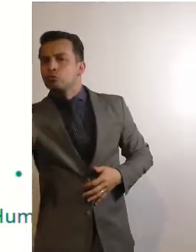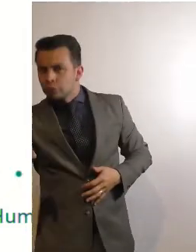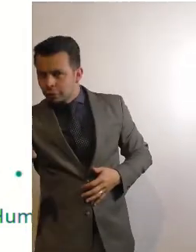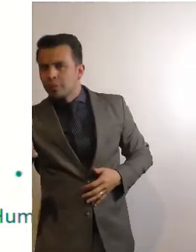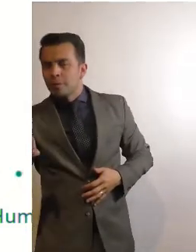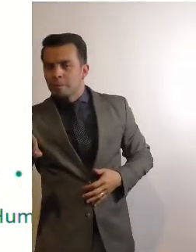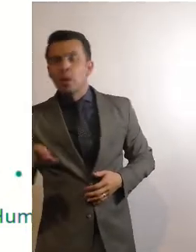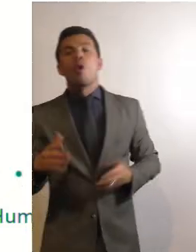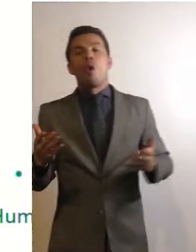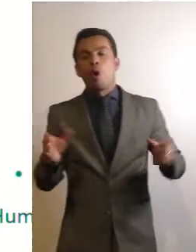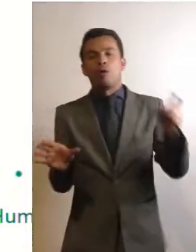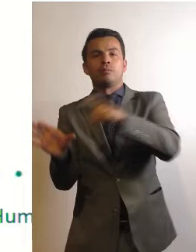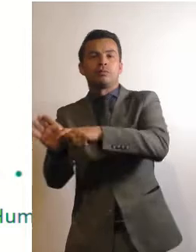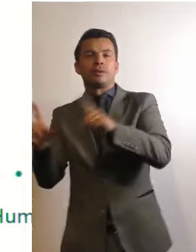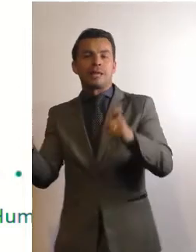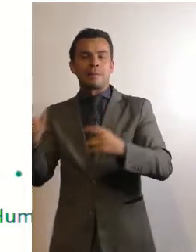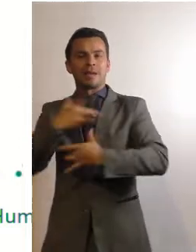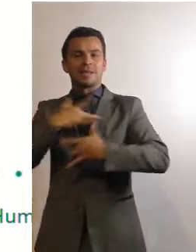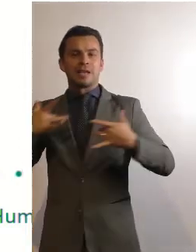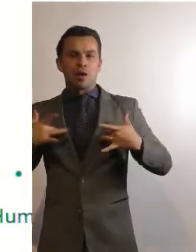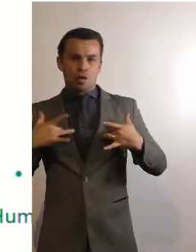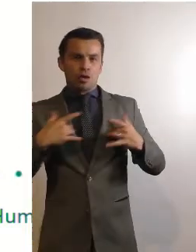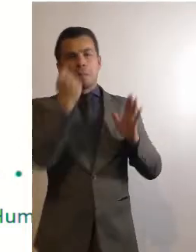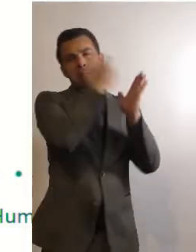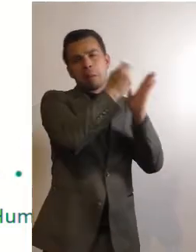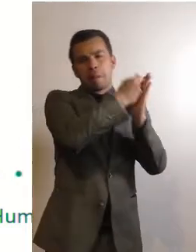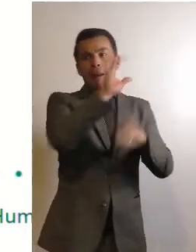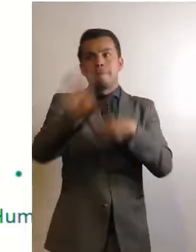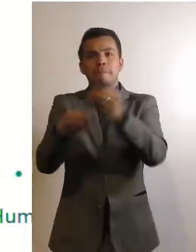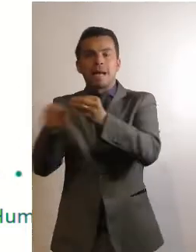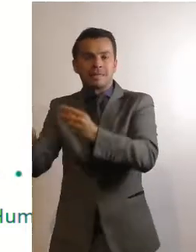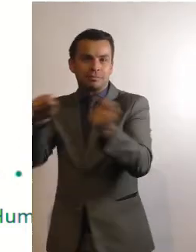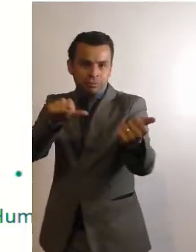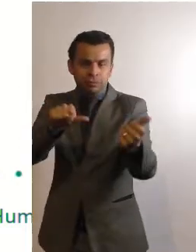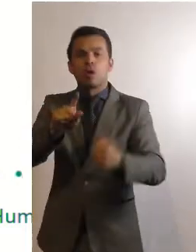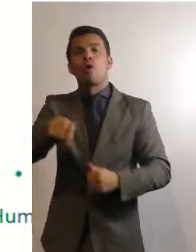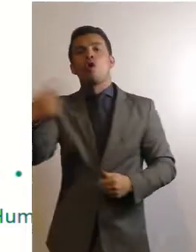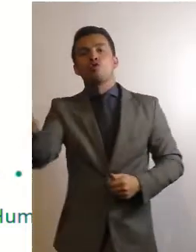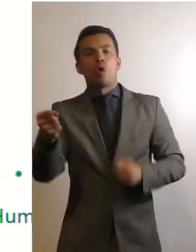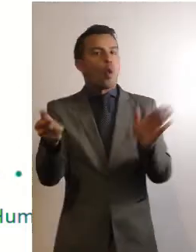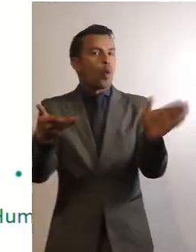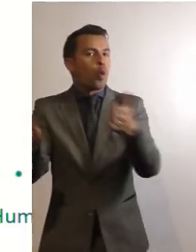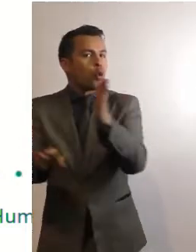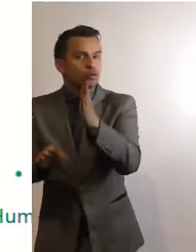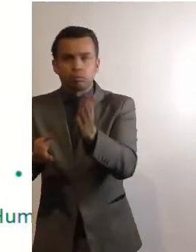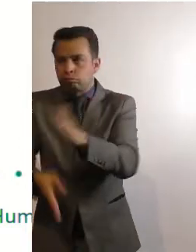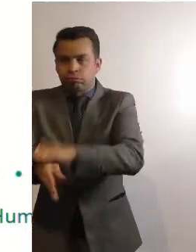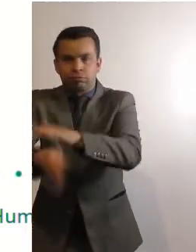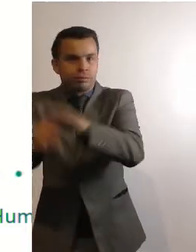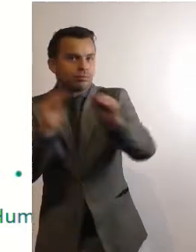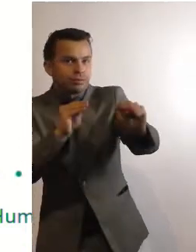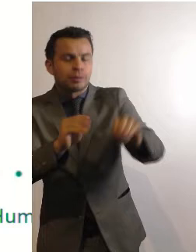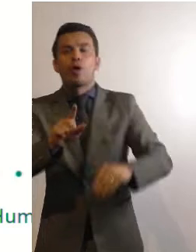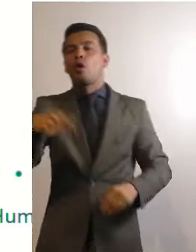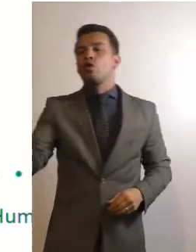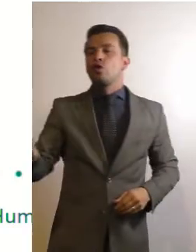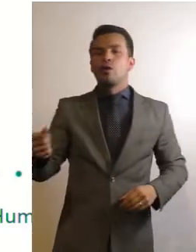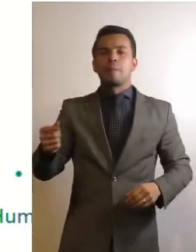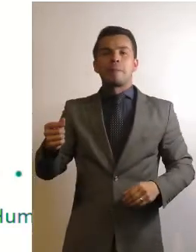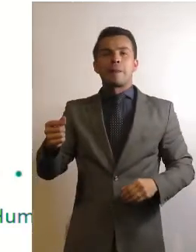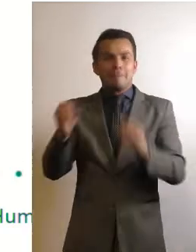plan complementario en salud, en cursos de educación continuada, cursos prepensionados, flex time,